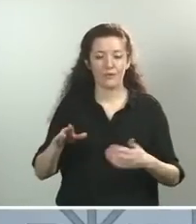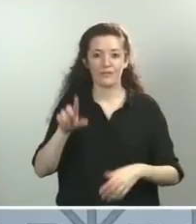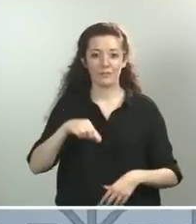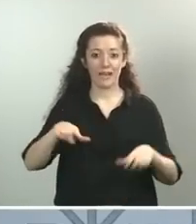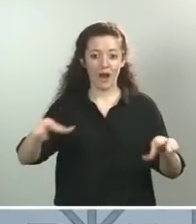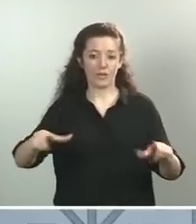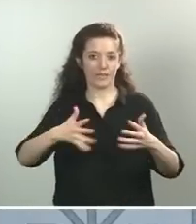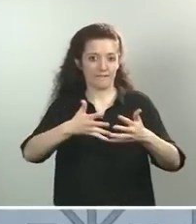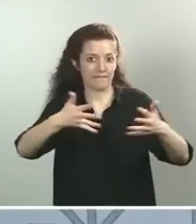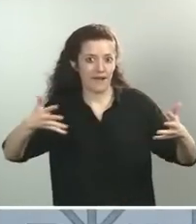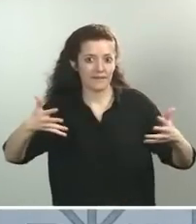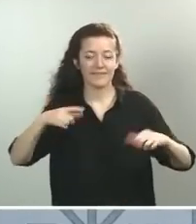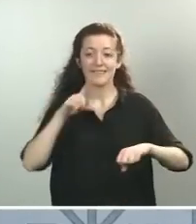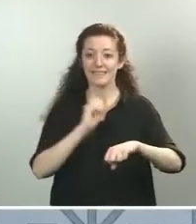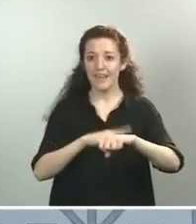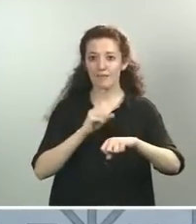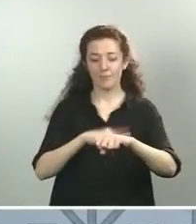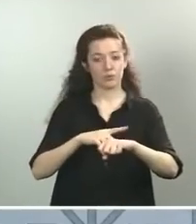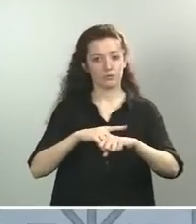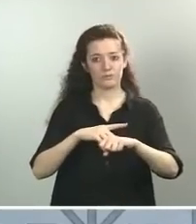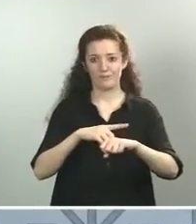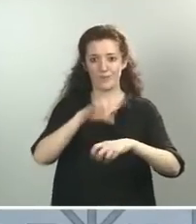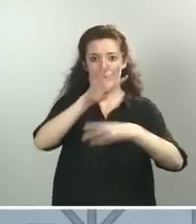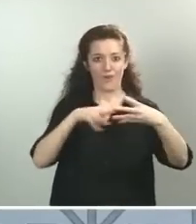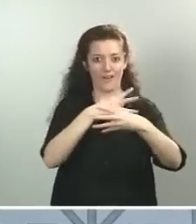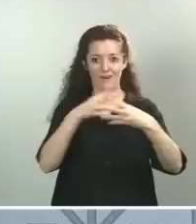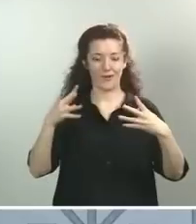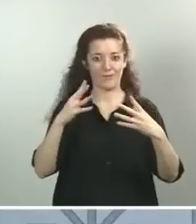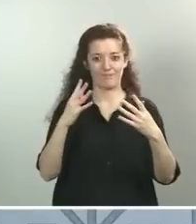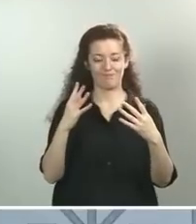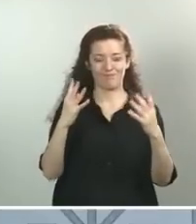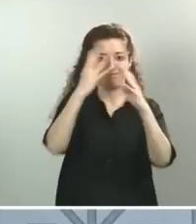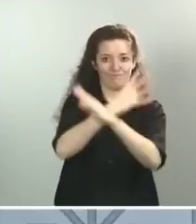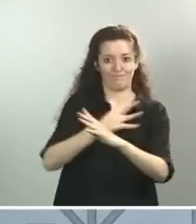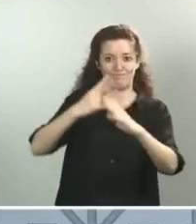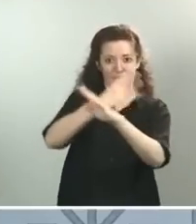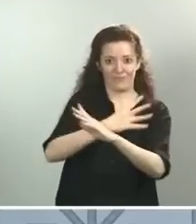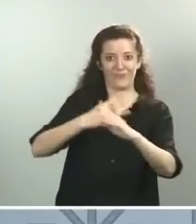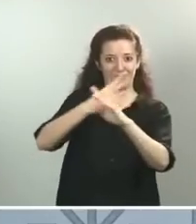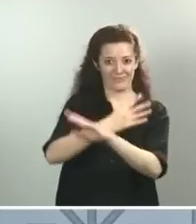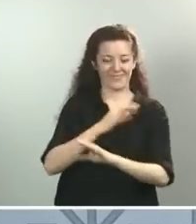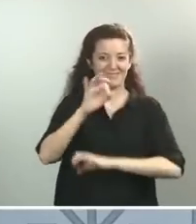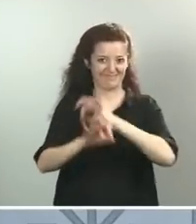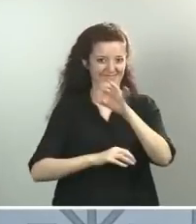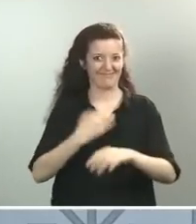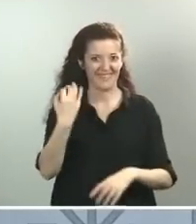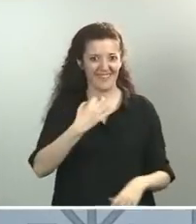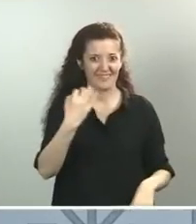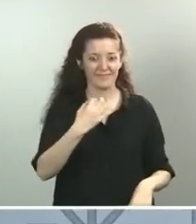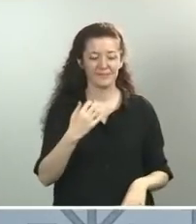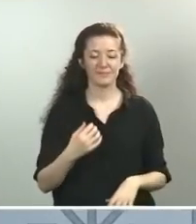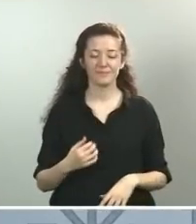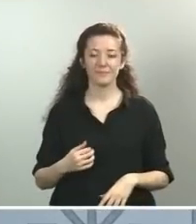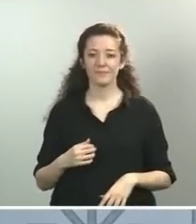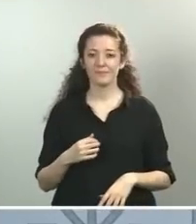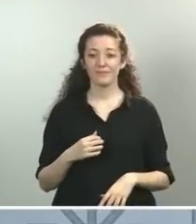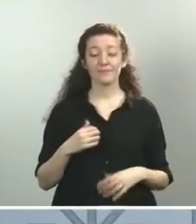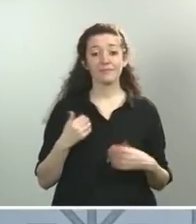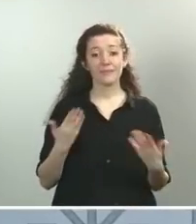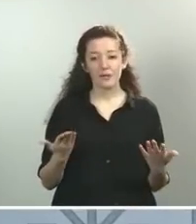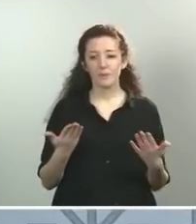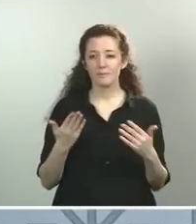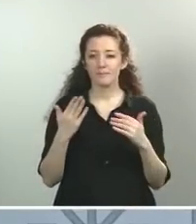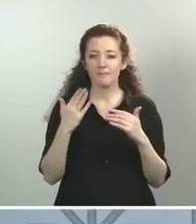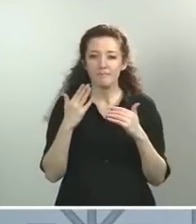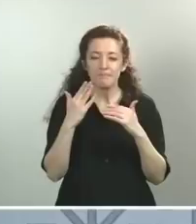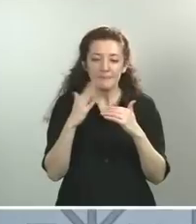de tempos, etc. Agora ben, o criterio que adoptamos é que para organizar, aunque sea con estas precauciones,